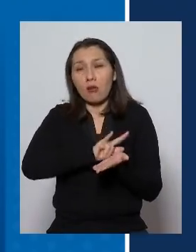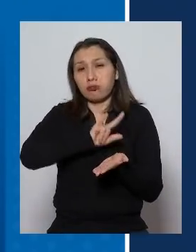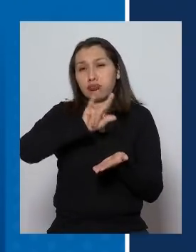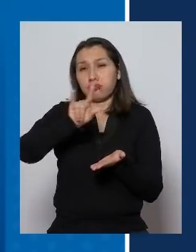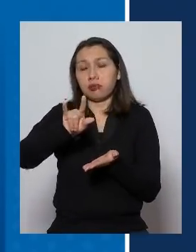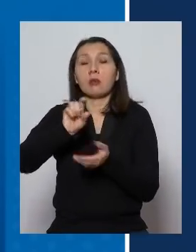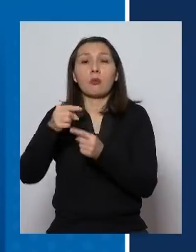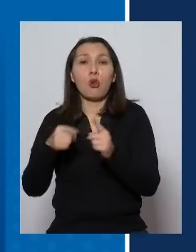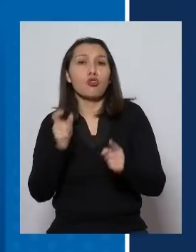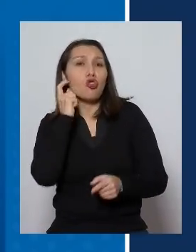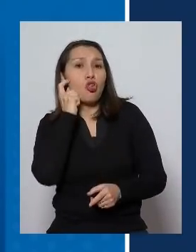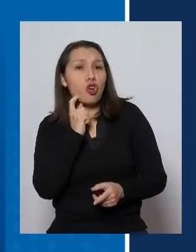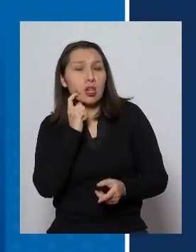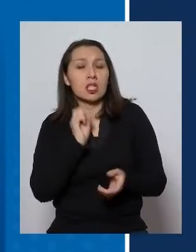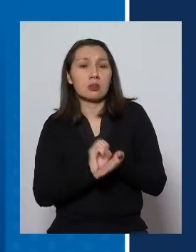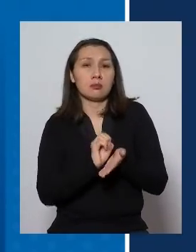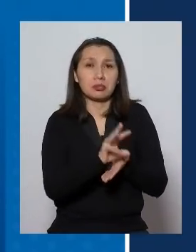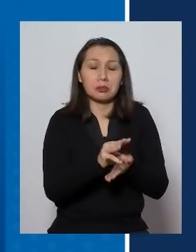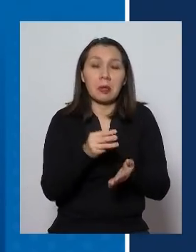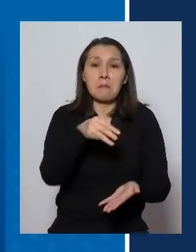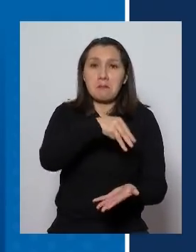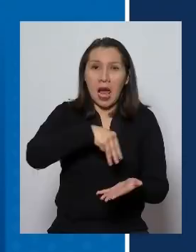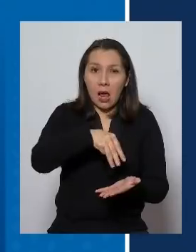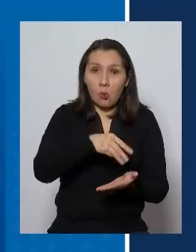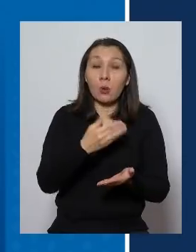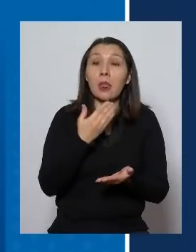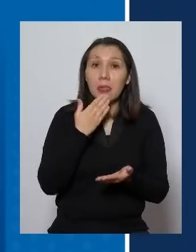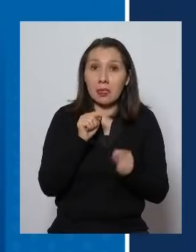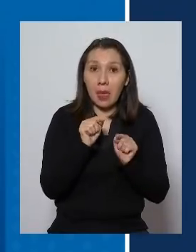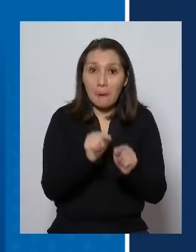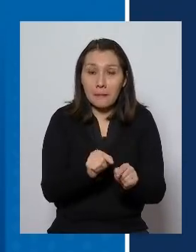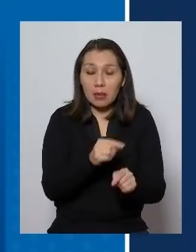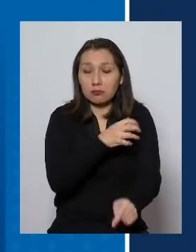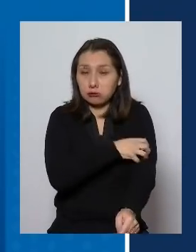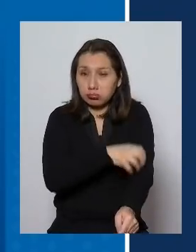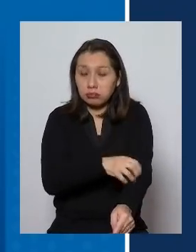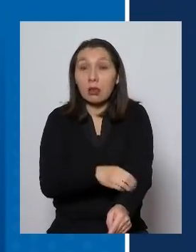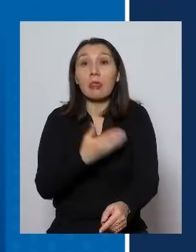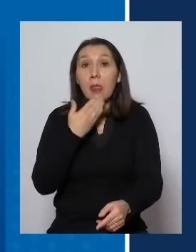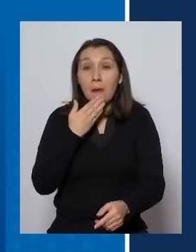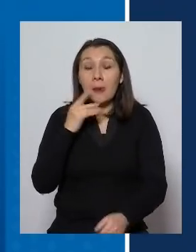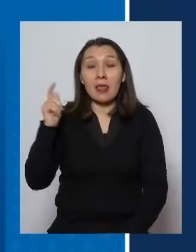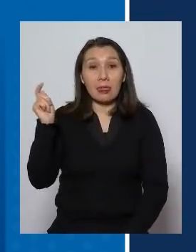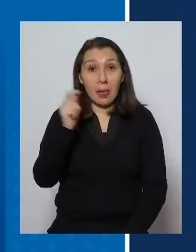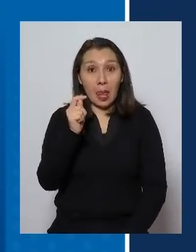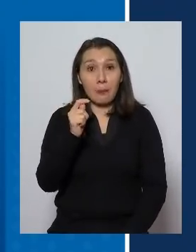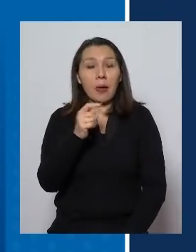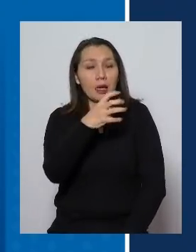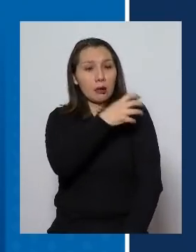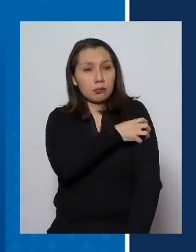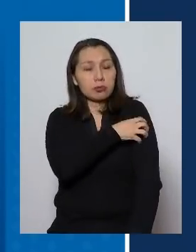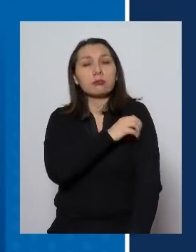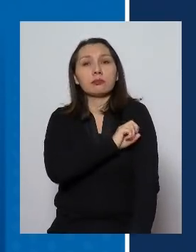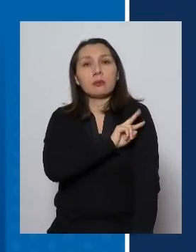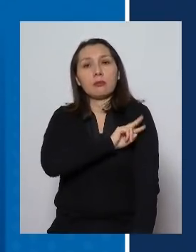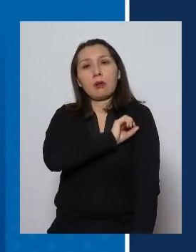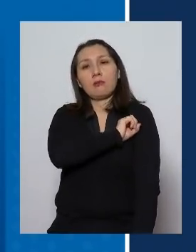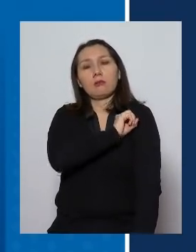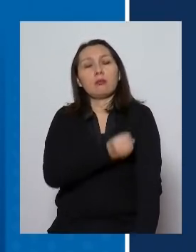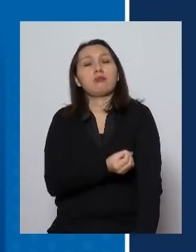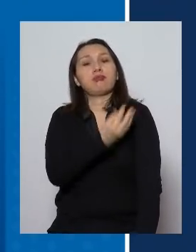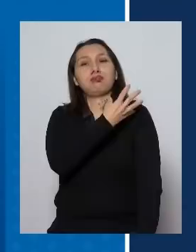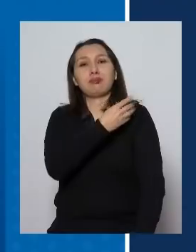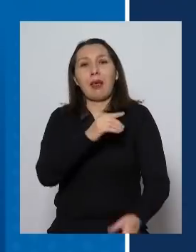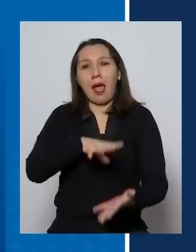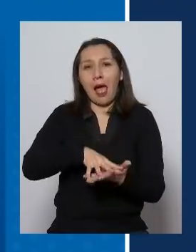región de O'Higgins, a la región del Maule y también desde la región de Tarapacá se han producido traslados a la región de Arica,